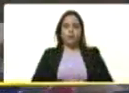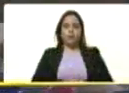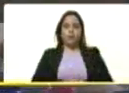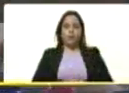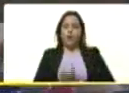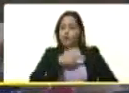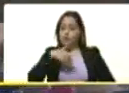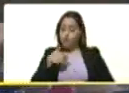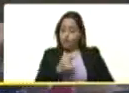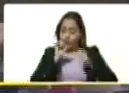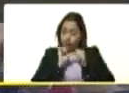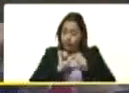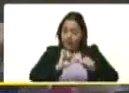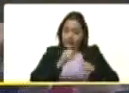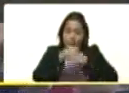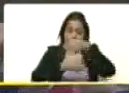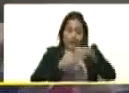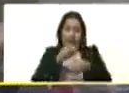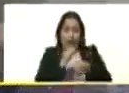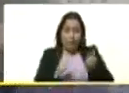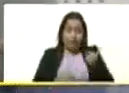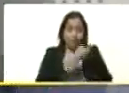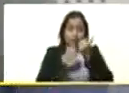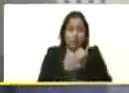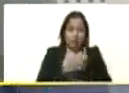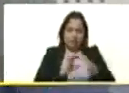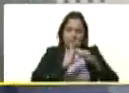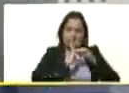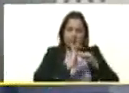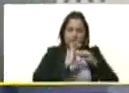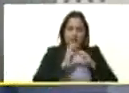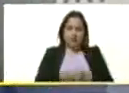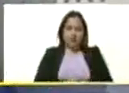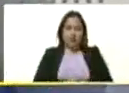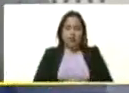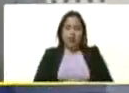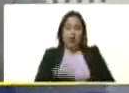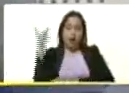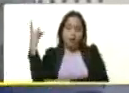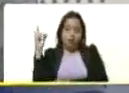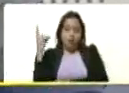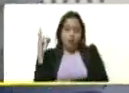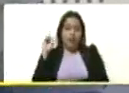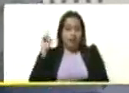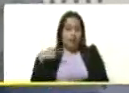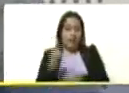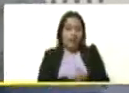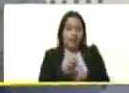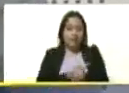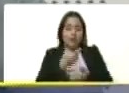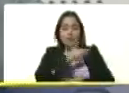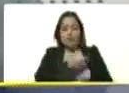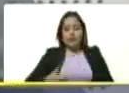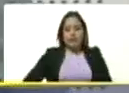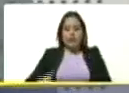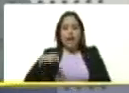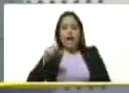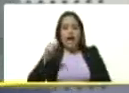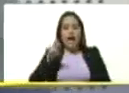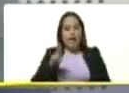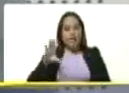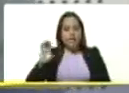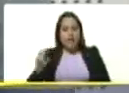Reafirmamos el apoyo solidario y fraterno al Estado Plurinacional de Bolivia y al hermano presidente Luis Arce, quien ha